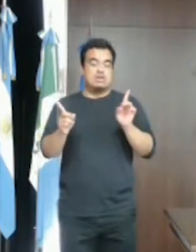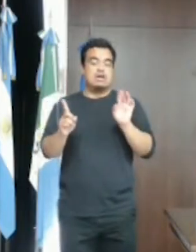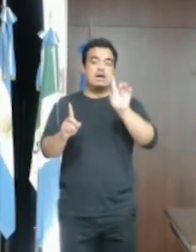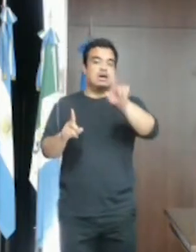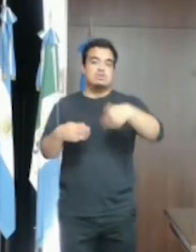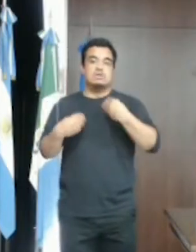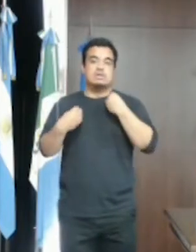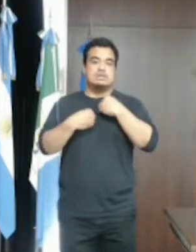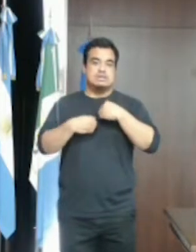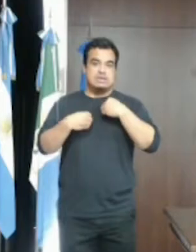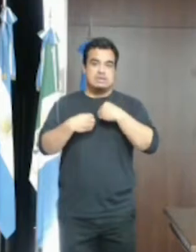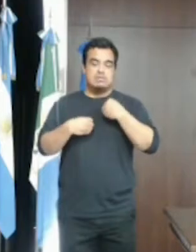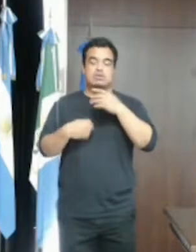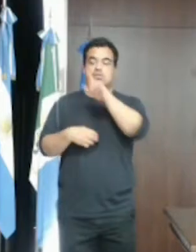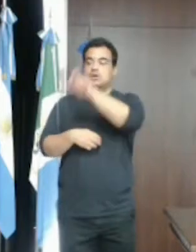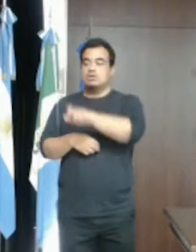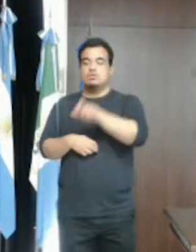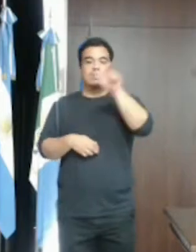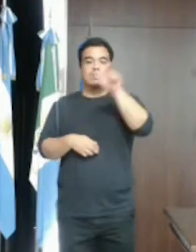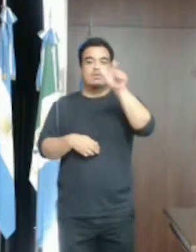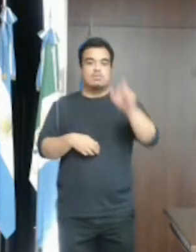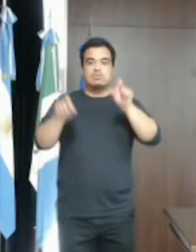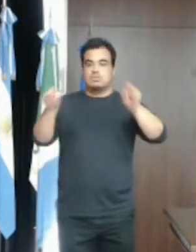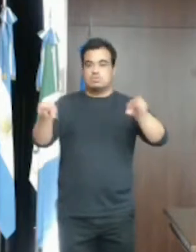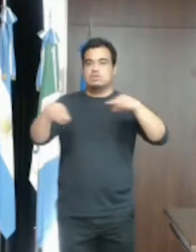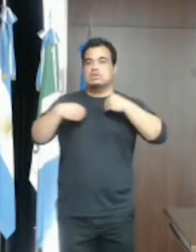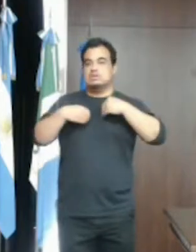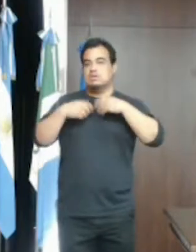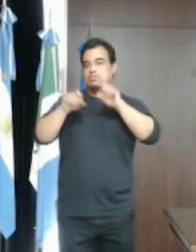esa persona. Y cuando les digo